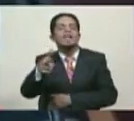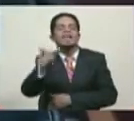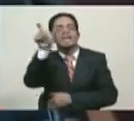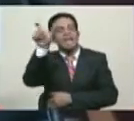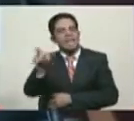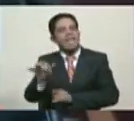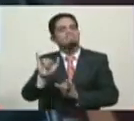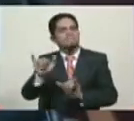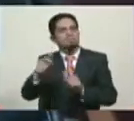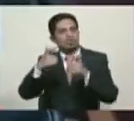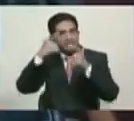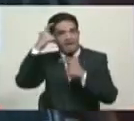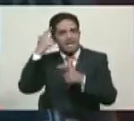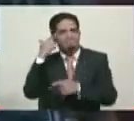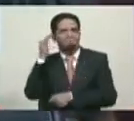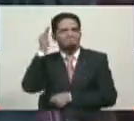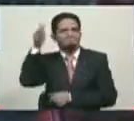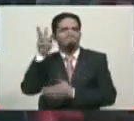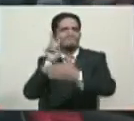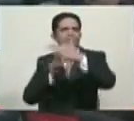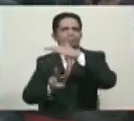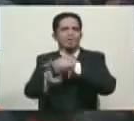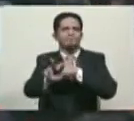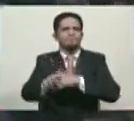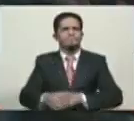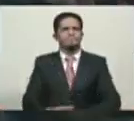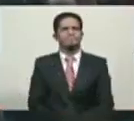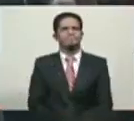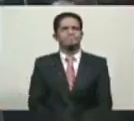alférez soñador hecho comandante.